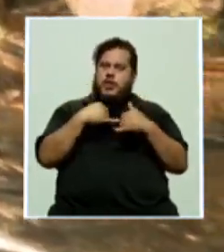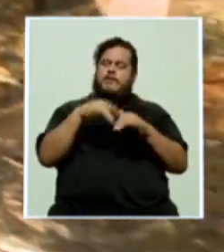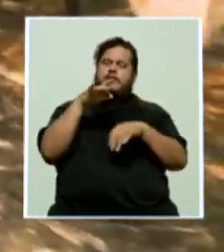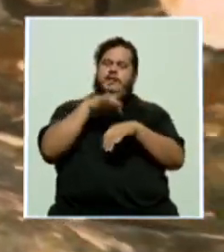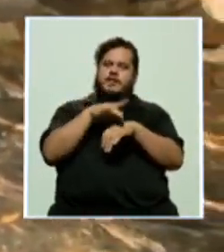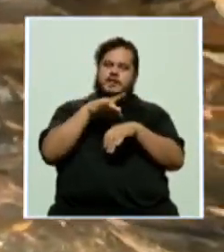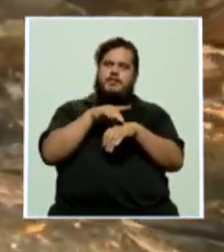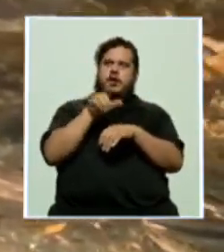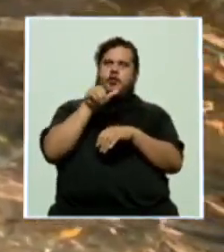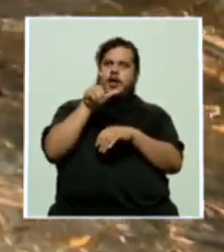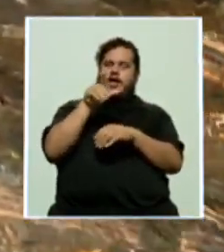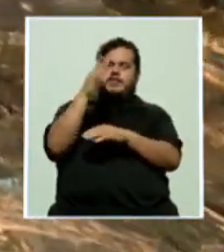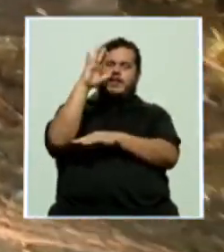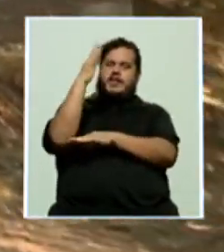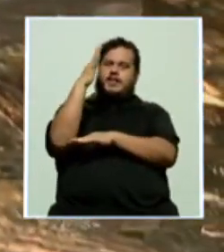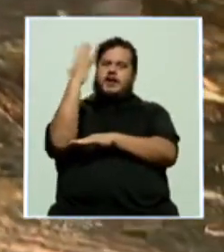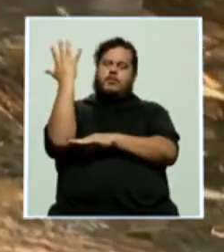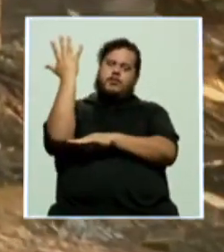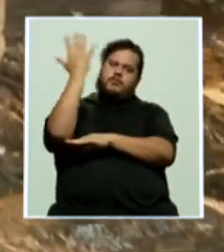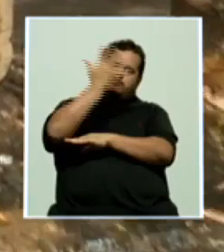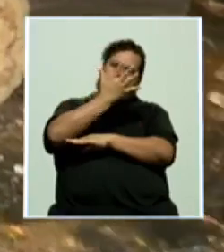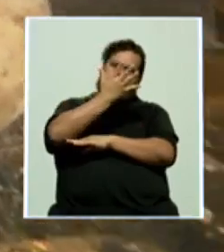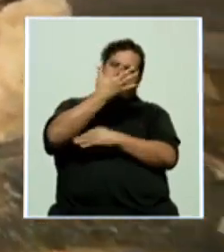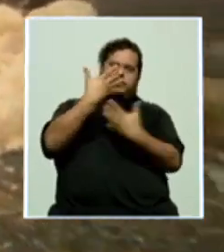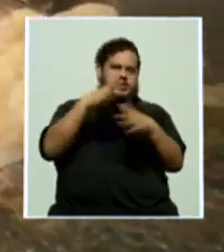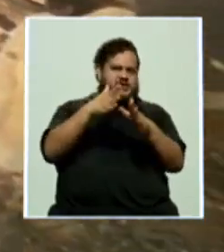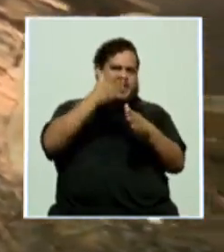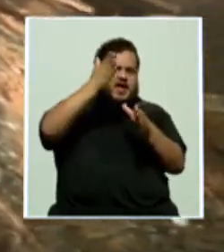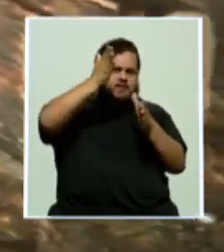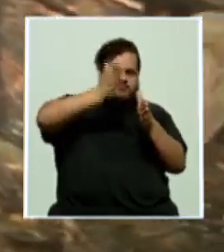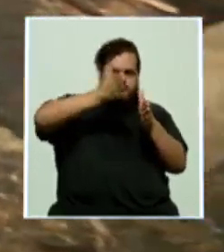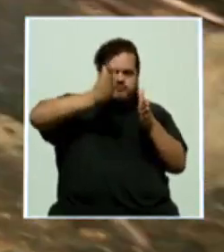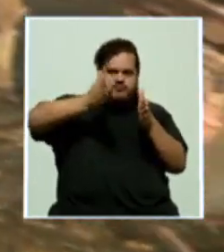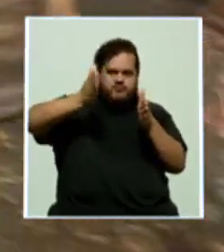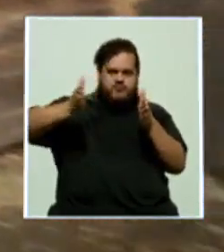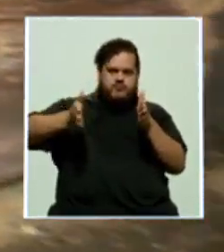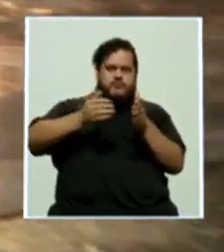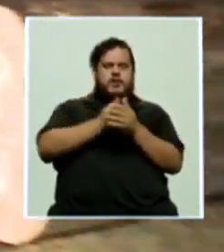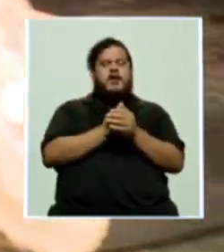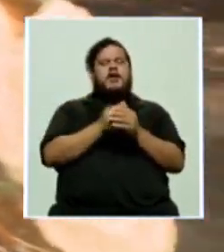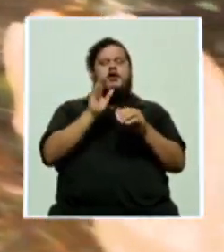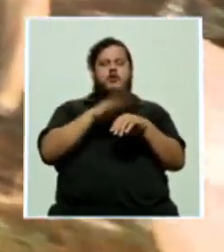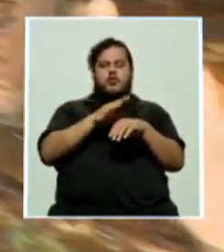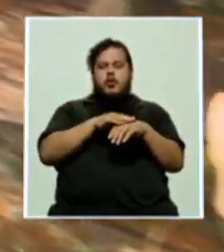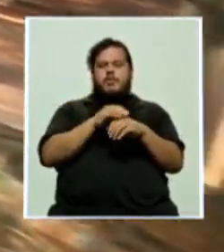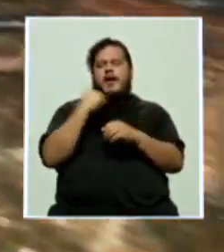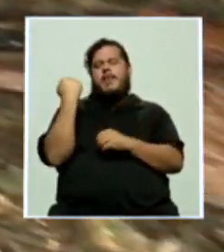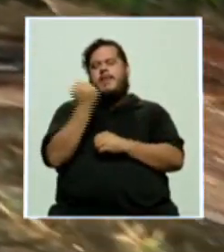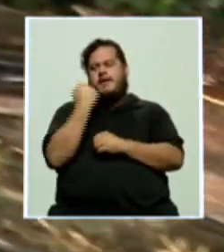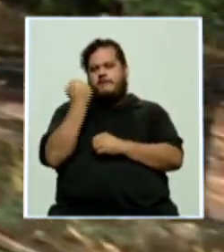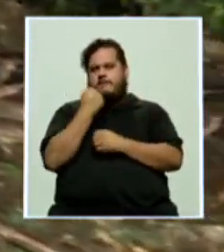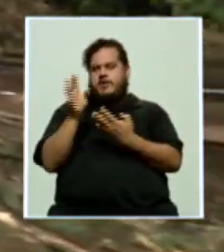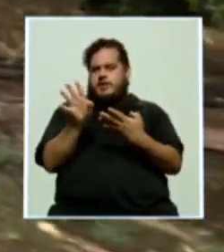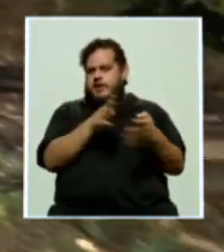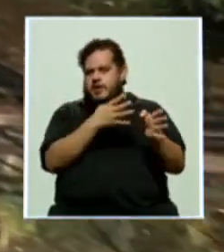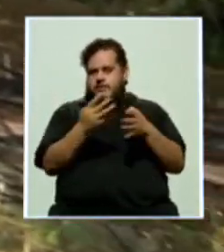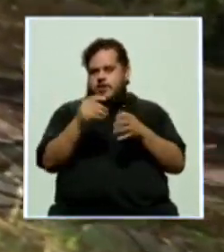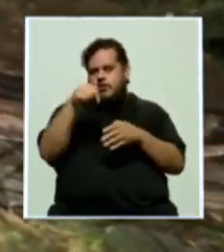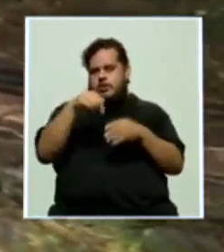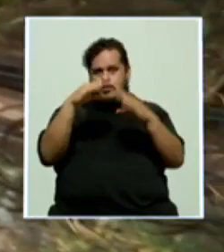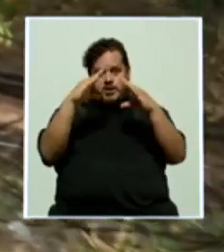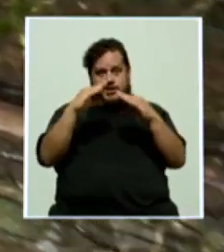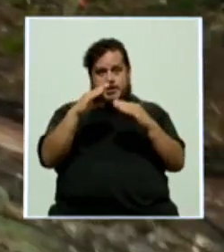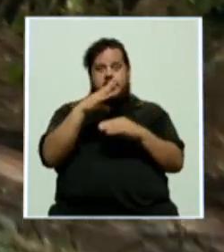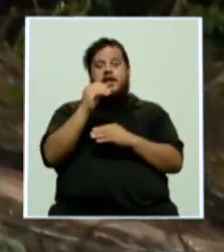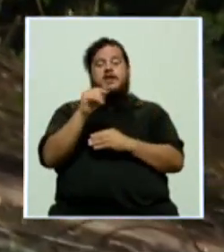es el árbol que cayó precisamente en este sector por el fuerte viento que se presentó durante esta tarde y, como